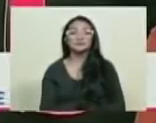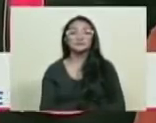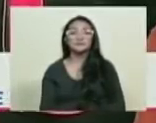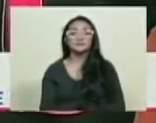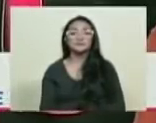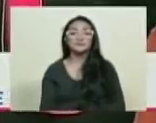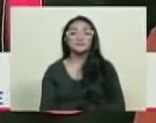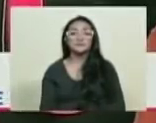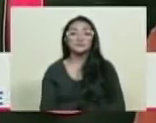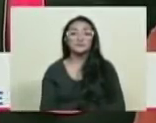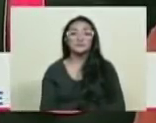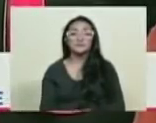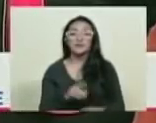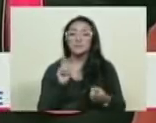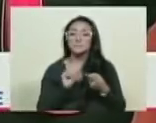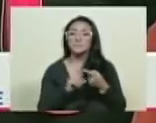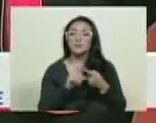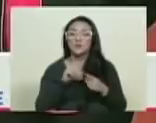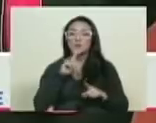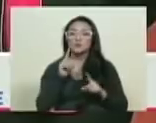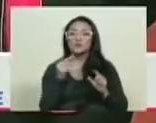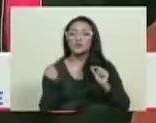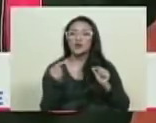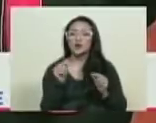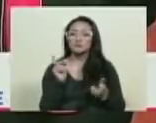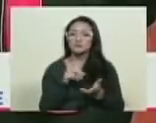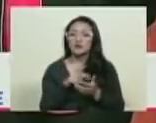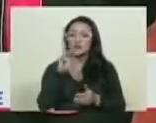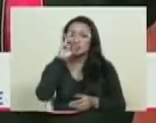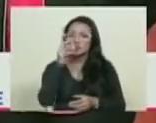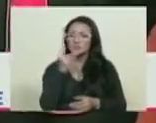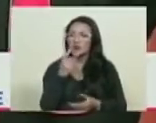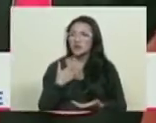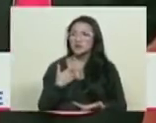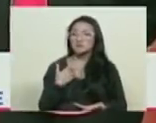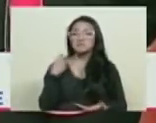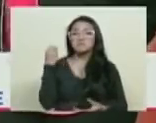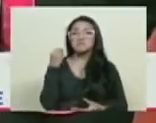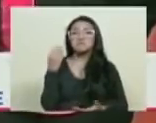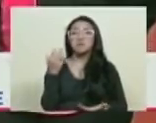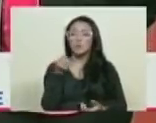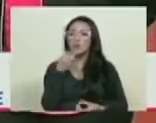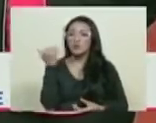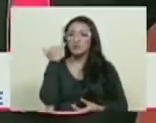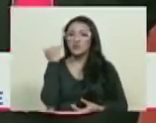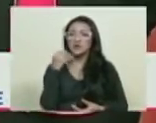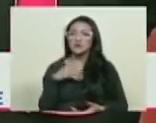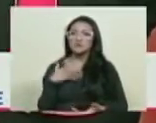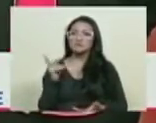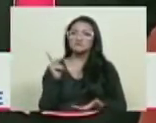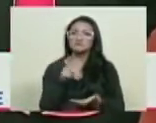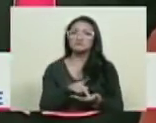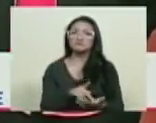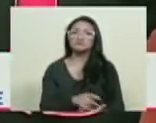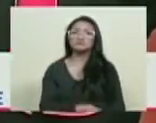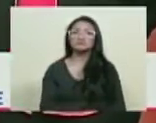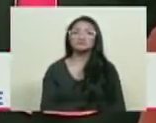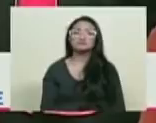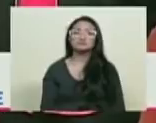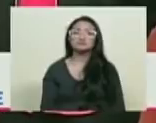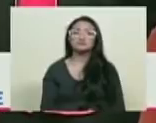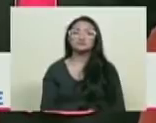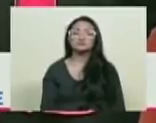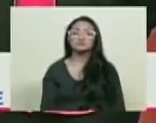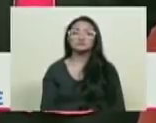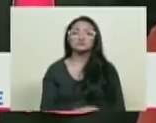la pregunta del diálogo y la república dominicana no lo había pensado pero es una buena idea me parece una buena idea